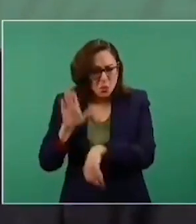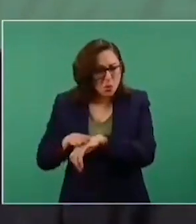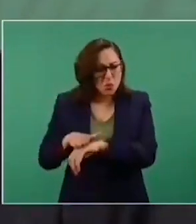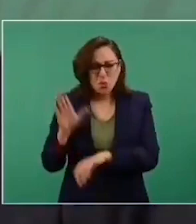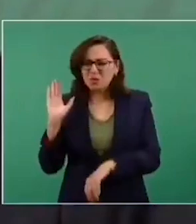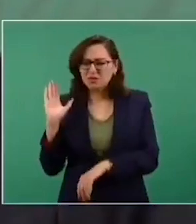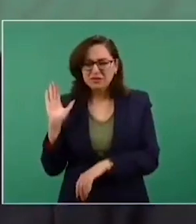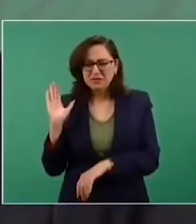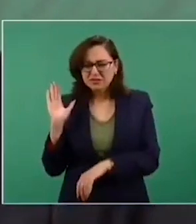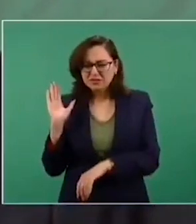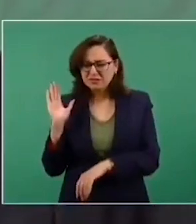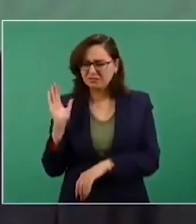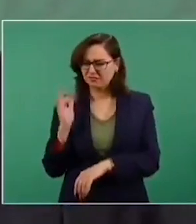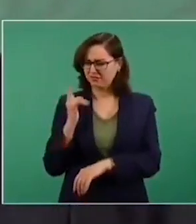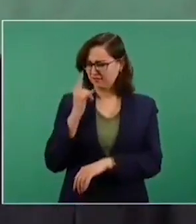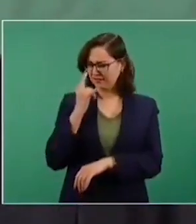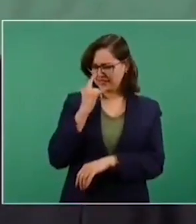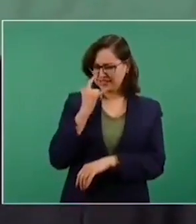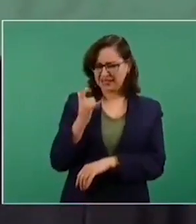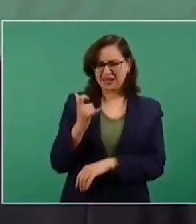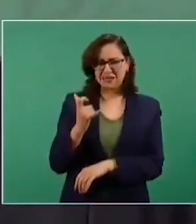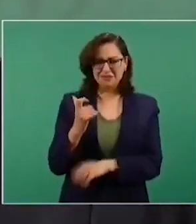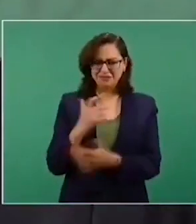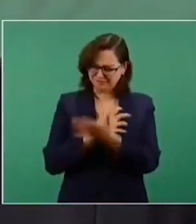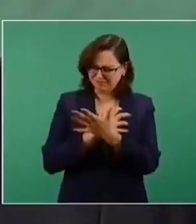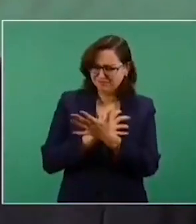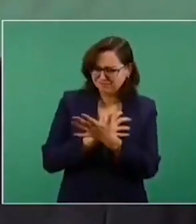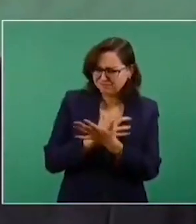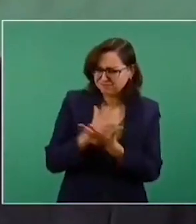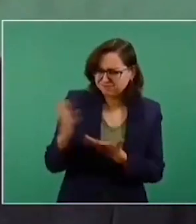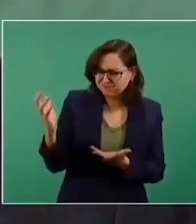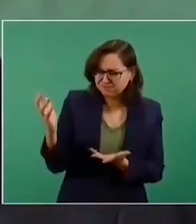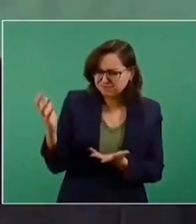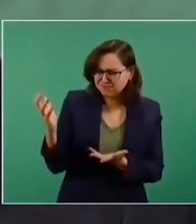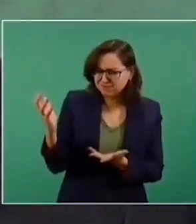¿No les parece una exageración?